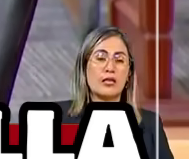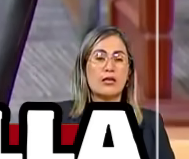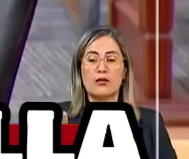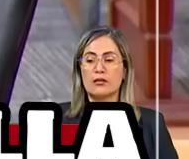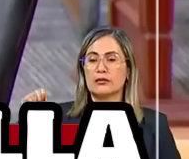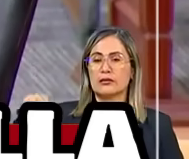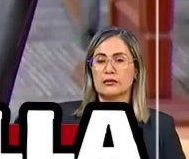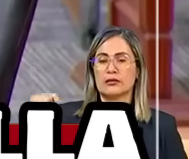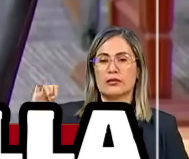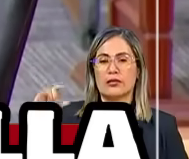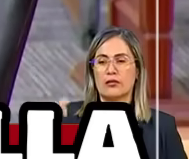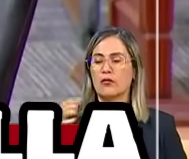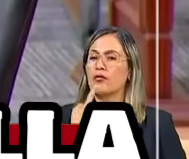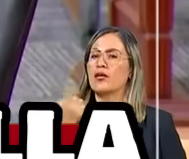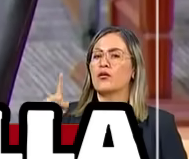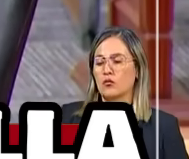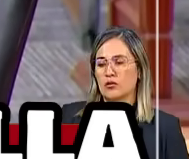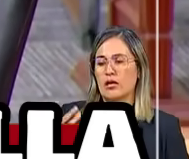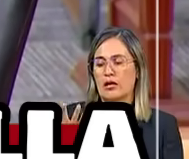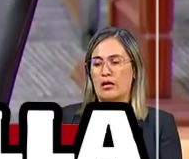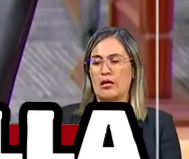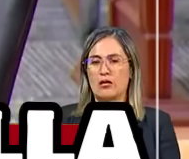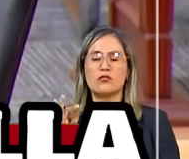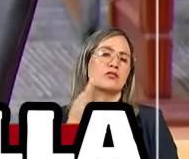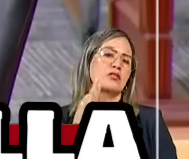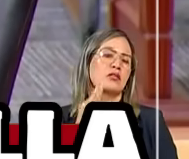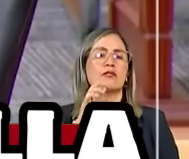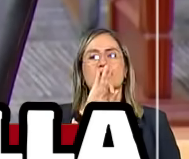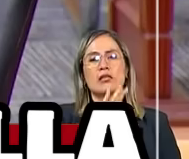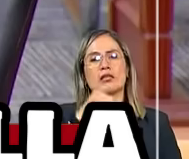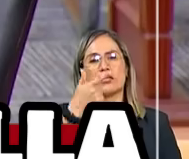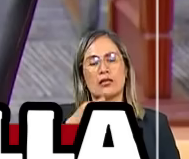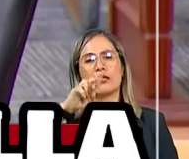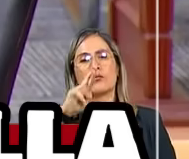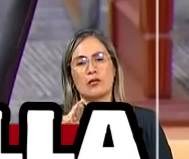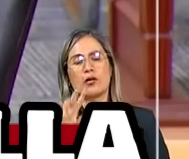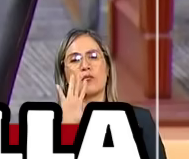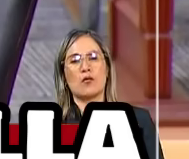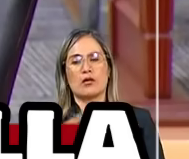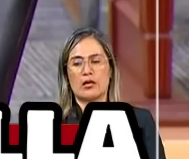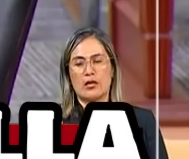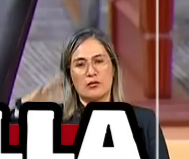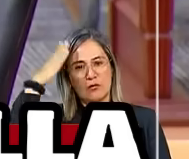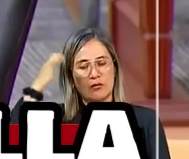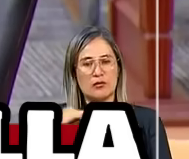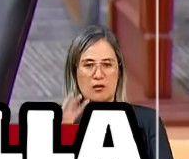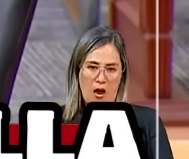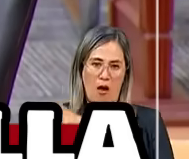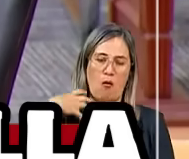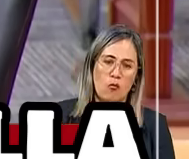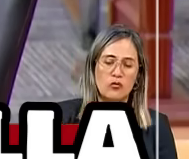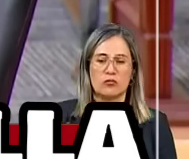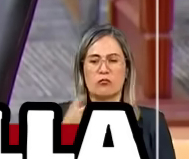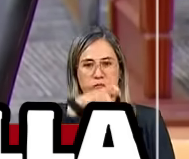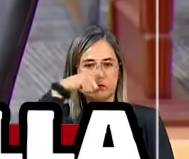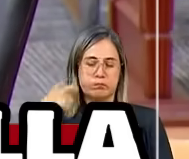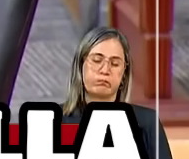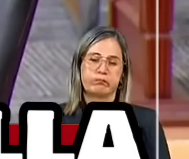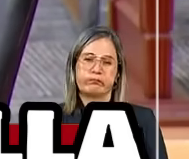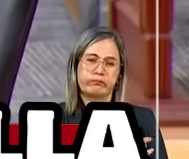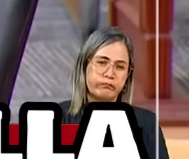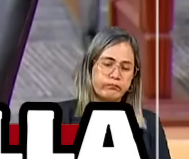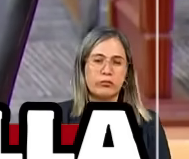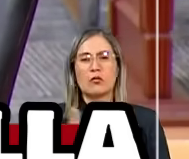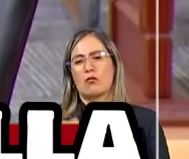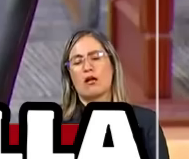Nieto Castillo, entre otras personas, ante la Fiscalía General de la República por los delitos de abuso de autoridad, enriquecimiento ilícito, operaciones con recursos de